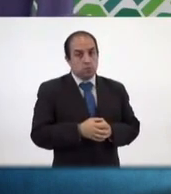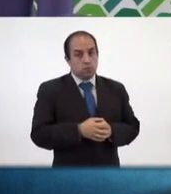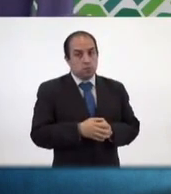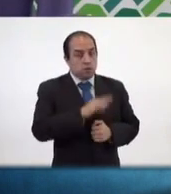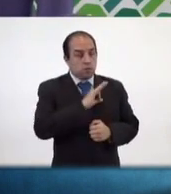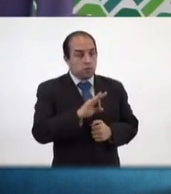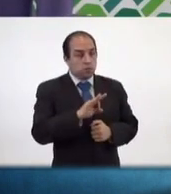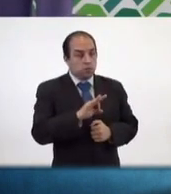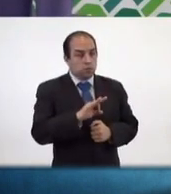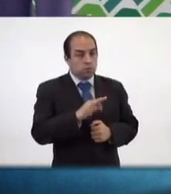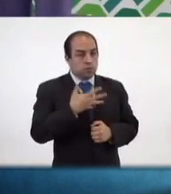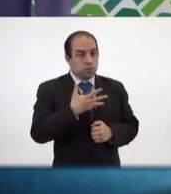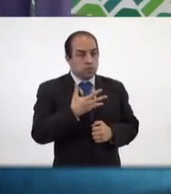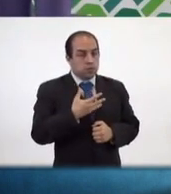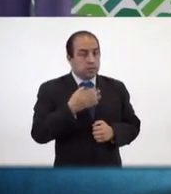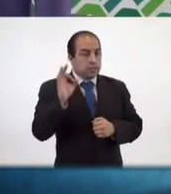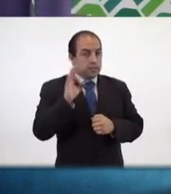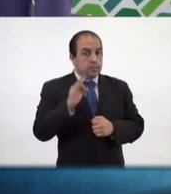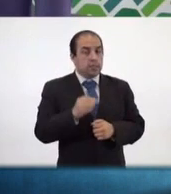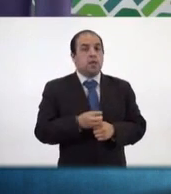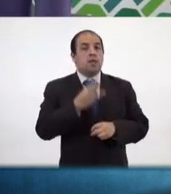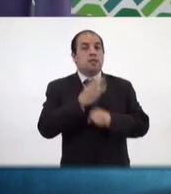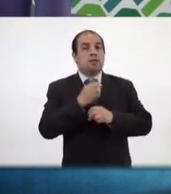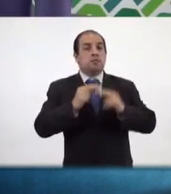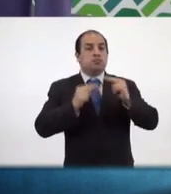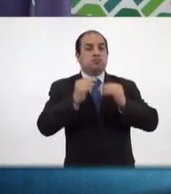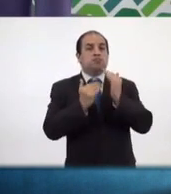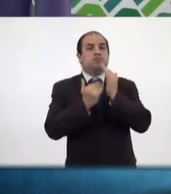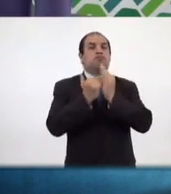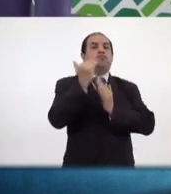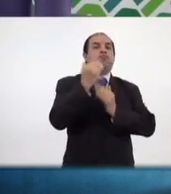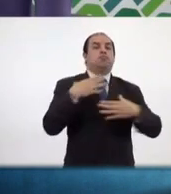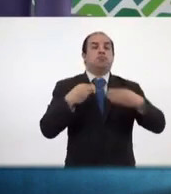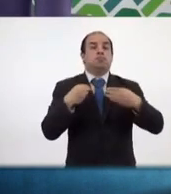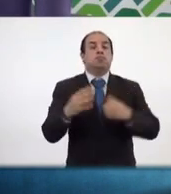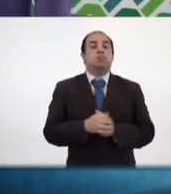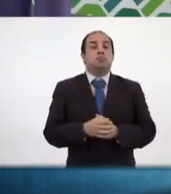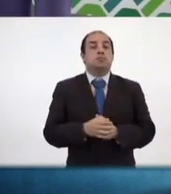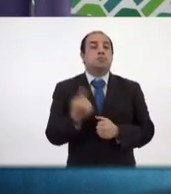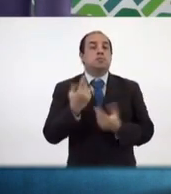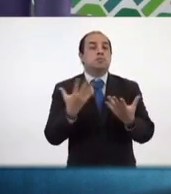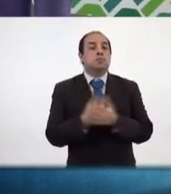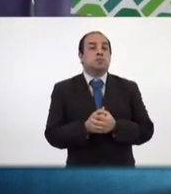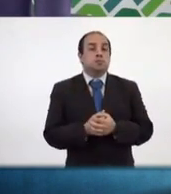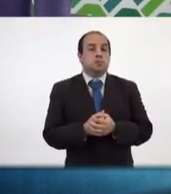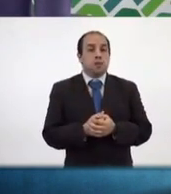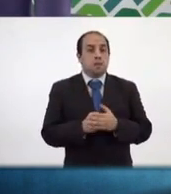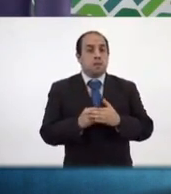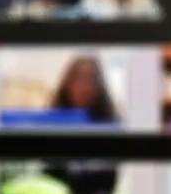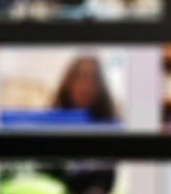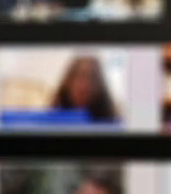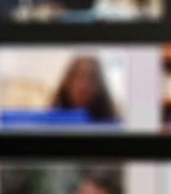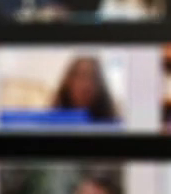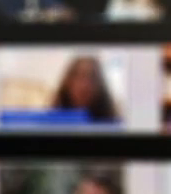pudiese llevarnos a una eventual tercera ola de contagios y qué se estará haciendo como para focalizar ahí la atención y